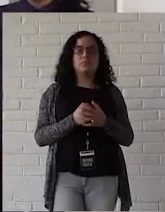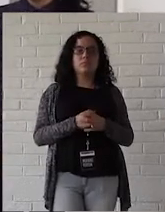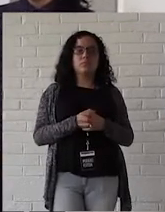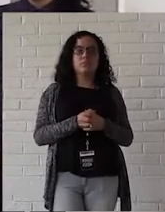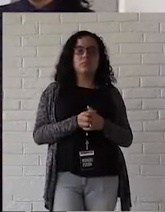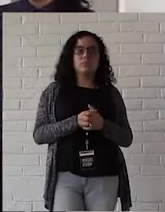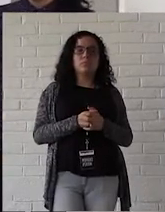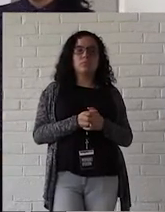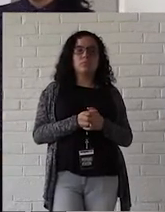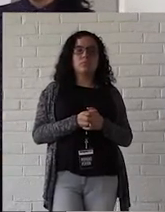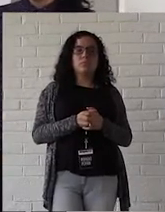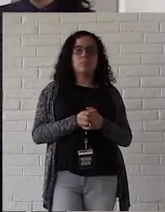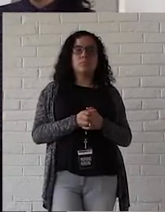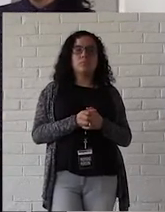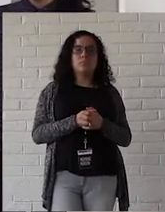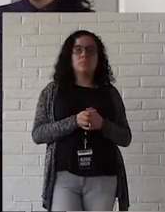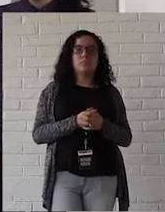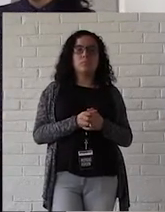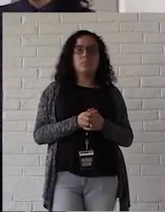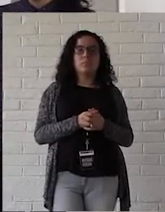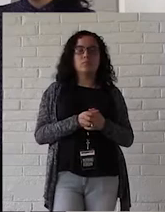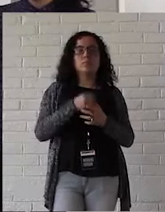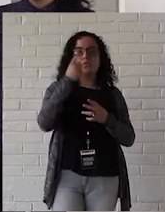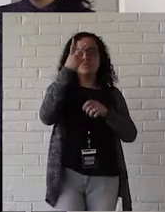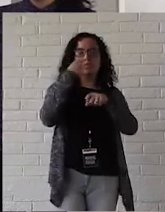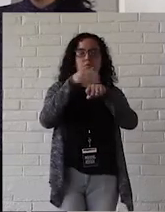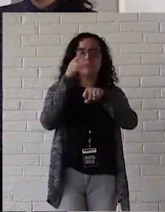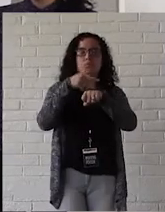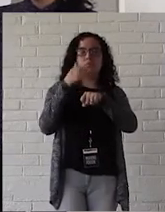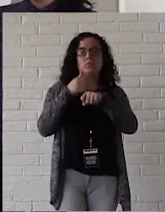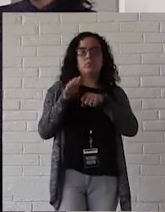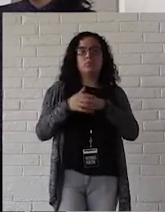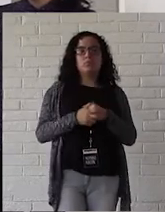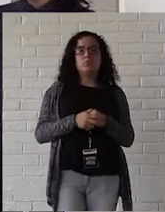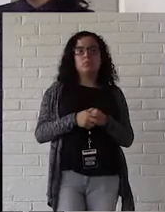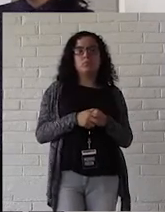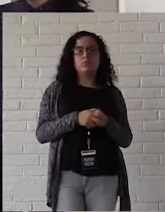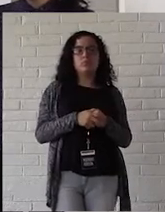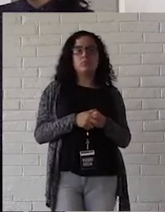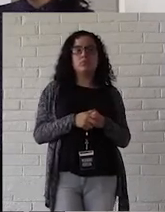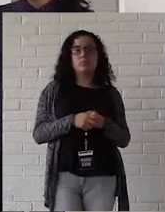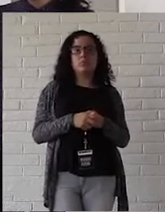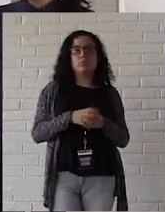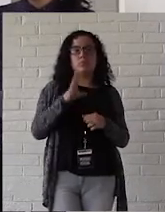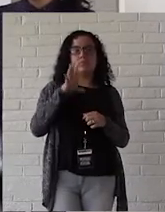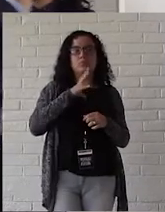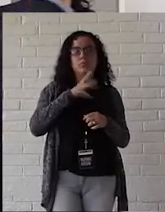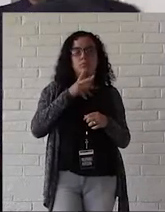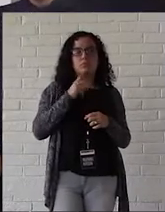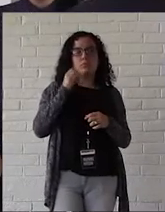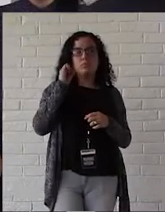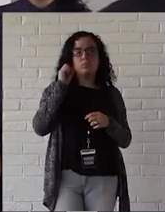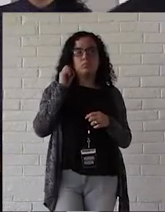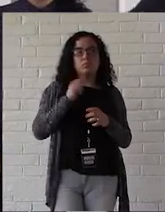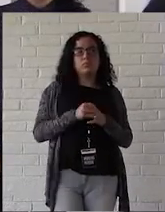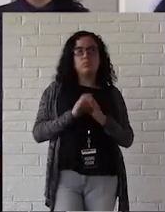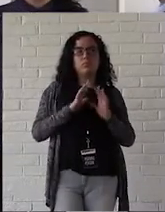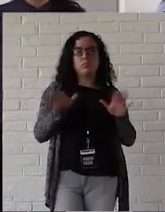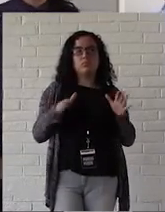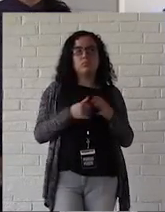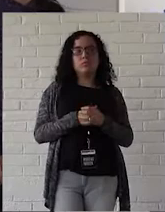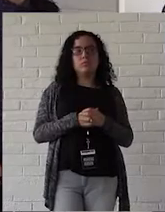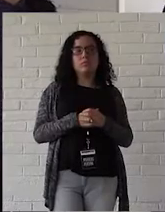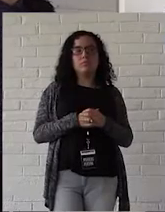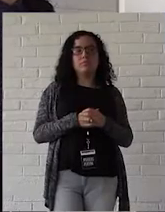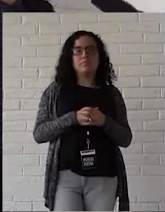dos dígitos, solamente que no empiece con cero y ya. ¿Ok? ¿Lo tienes? ¿Listo? Y por último